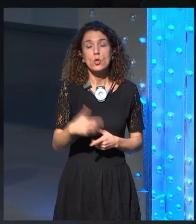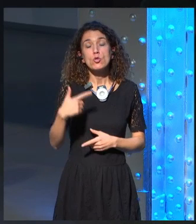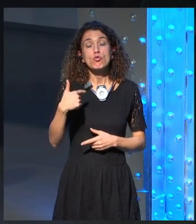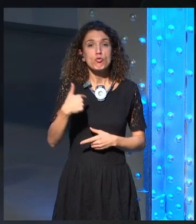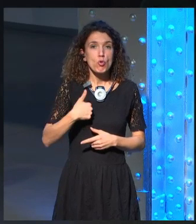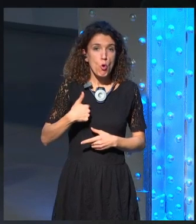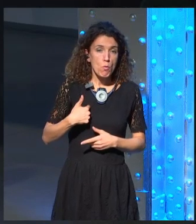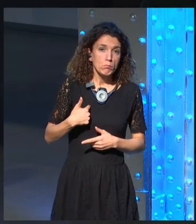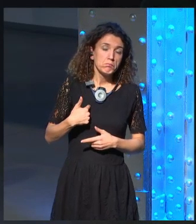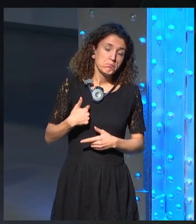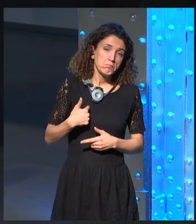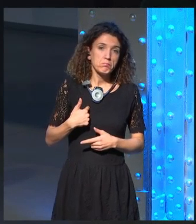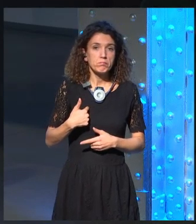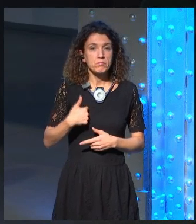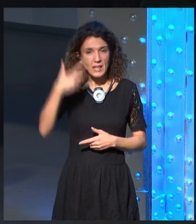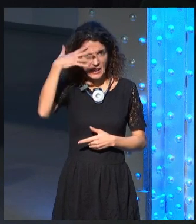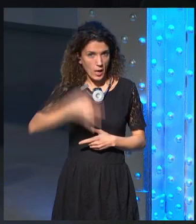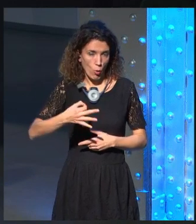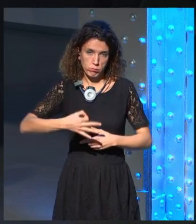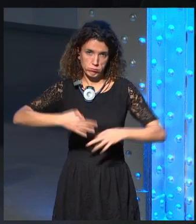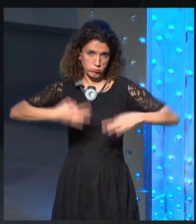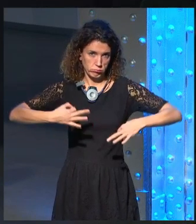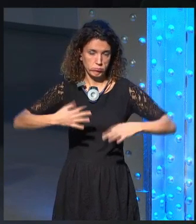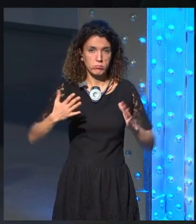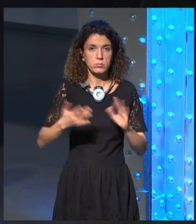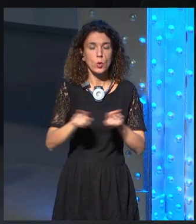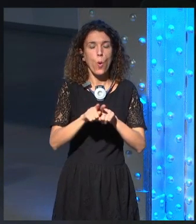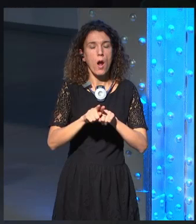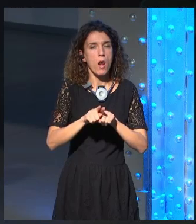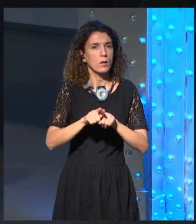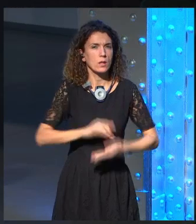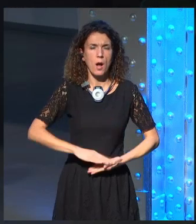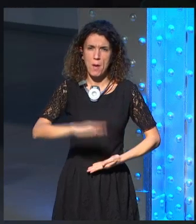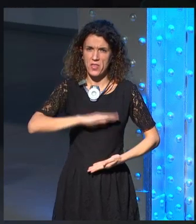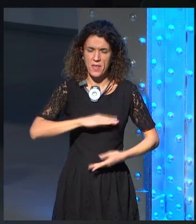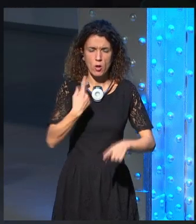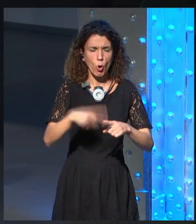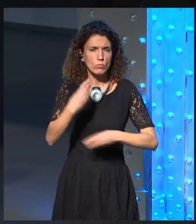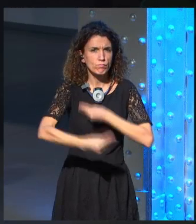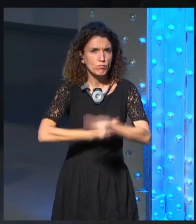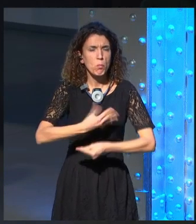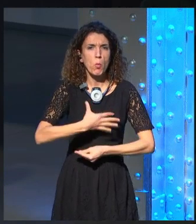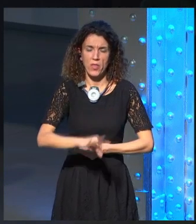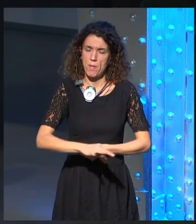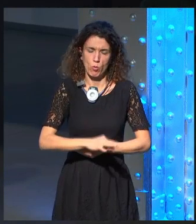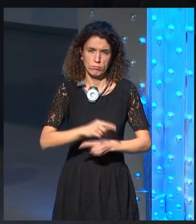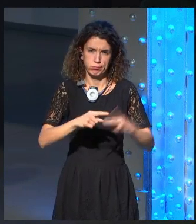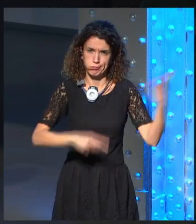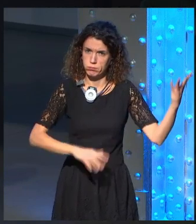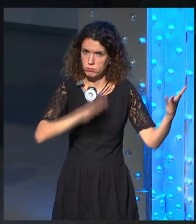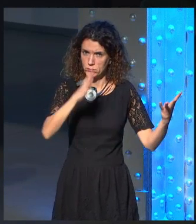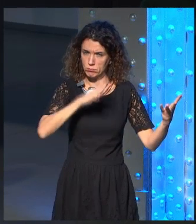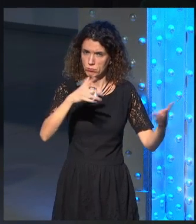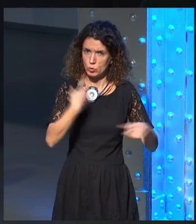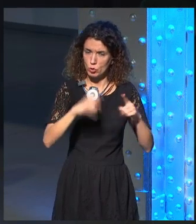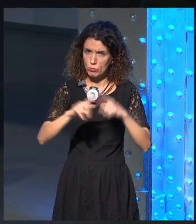Yo creo firmemente que tenemos una gran capacidad de hacer cosas alucinantes y esto, la verdad es